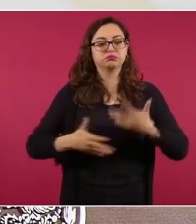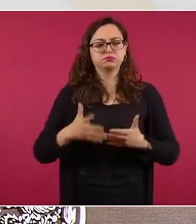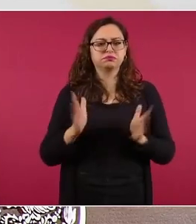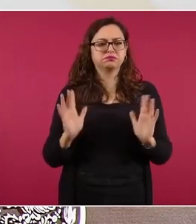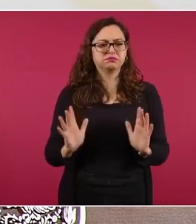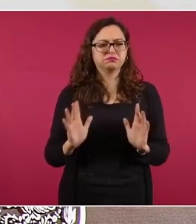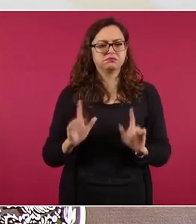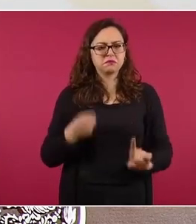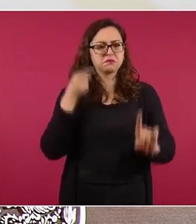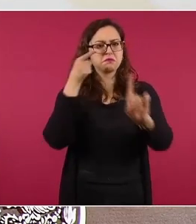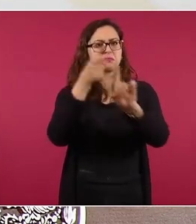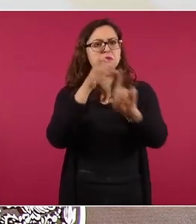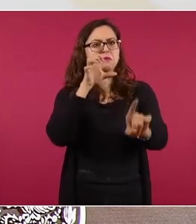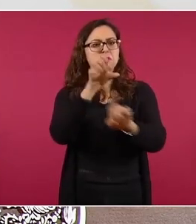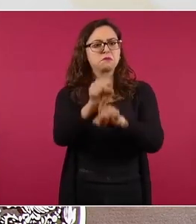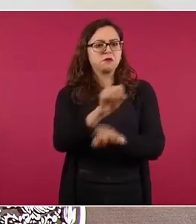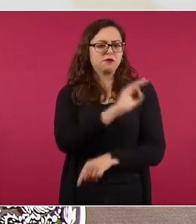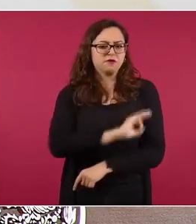ser feliz.